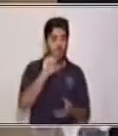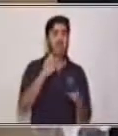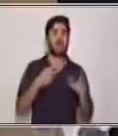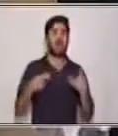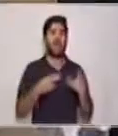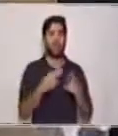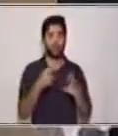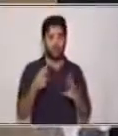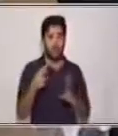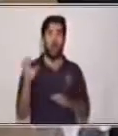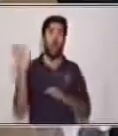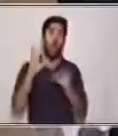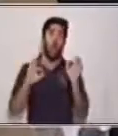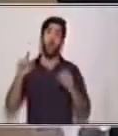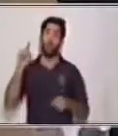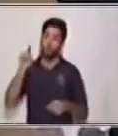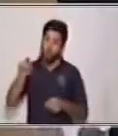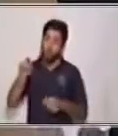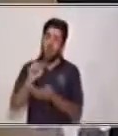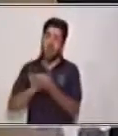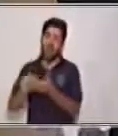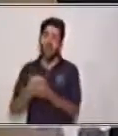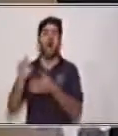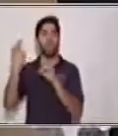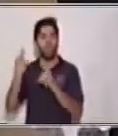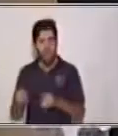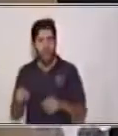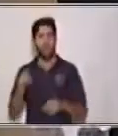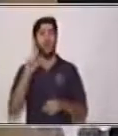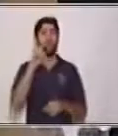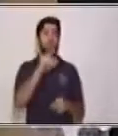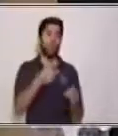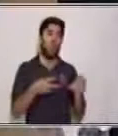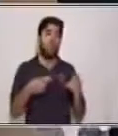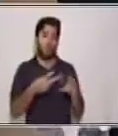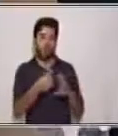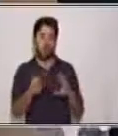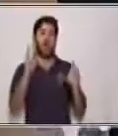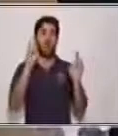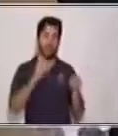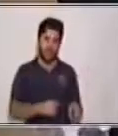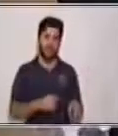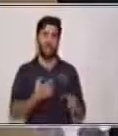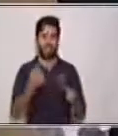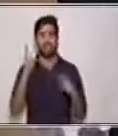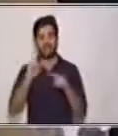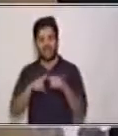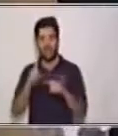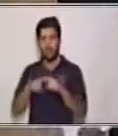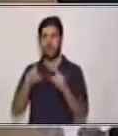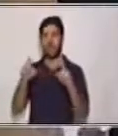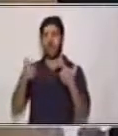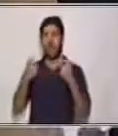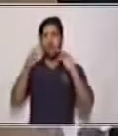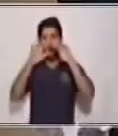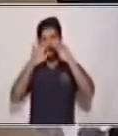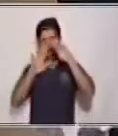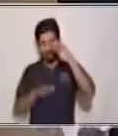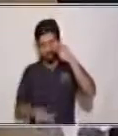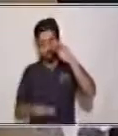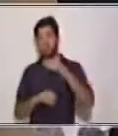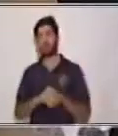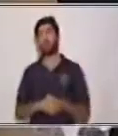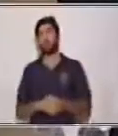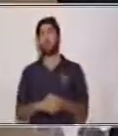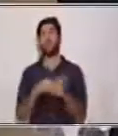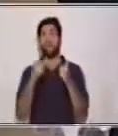el objetivo o la finalidad es la misma, de transmitir el mensaje de los pasos que se deben hacer, que se deben seguir. Muy